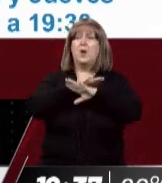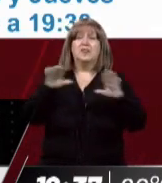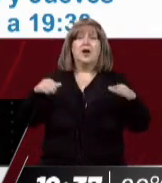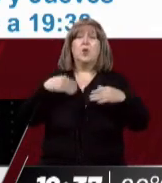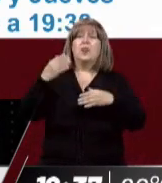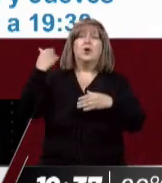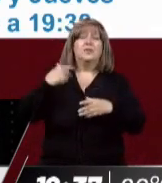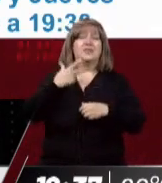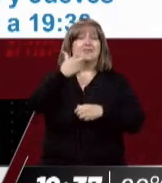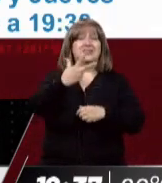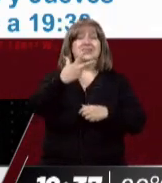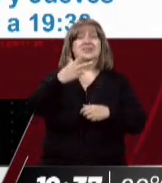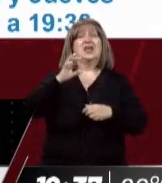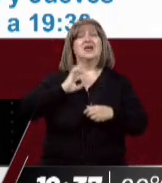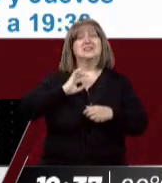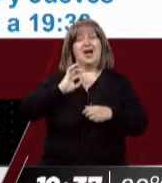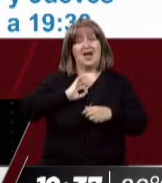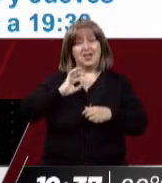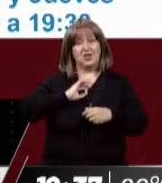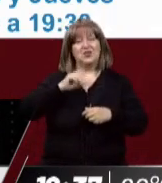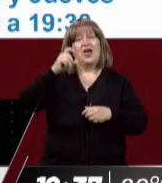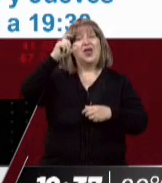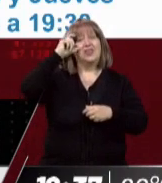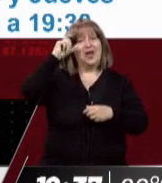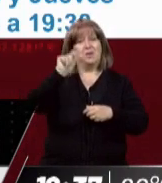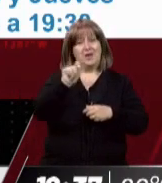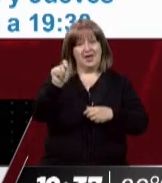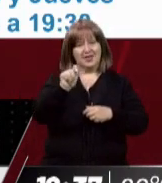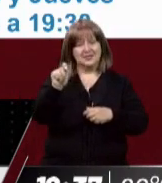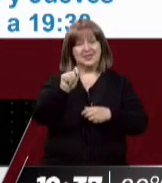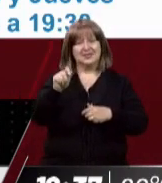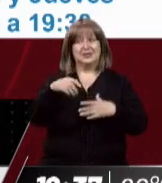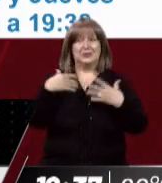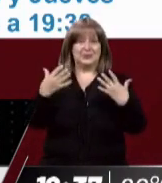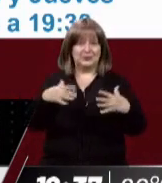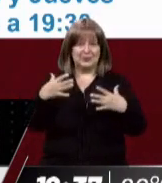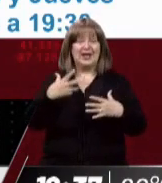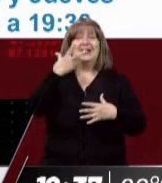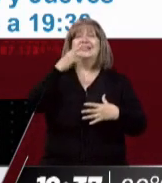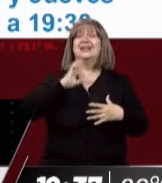3 años, 10 meses y 1 día. ¿Se cuentan los días? Se cuentan los días. Al principio hay veces que contamos las horas.